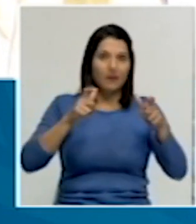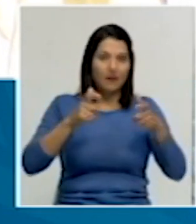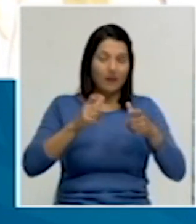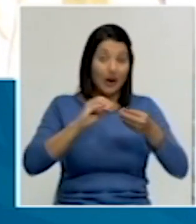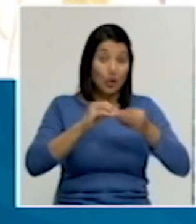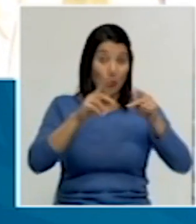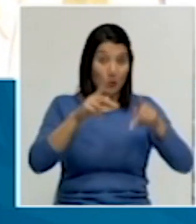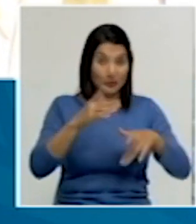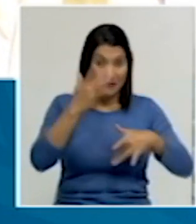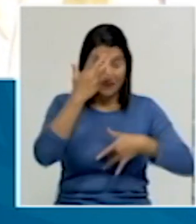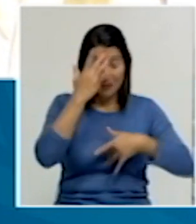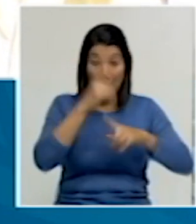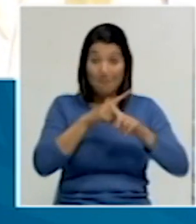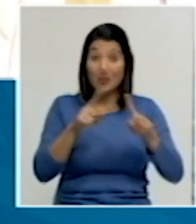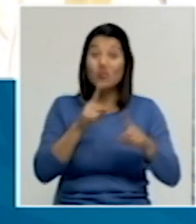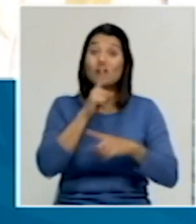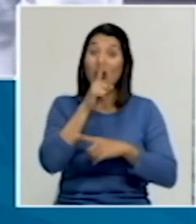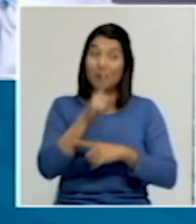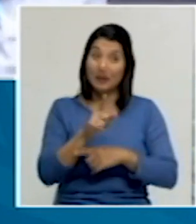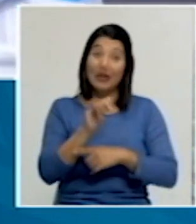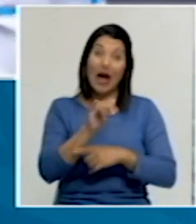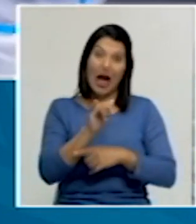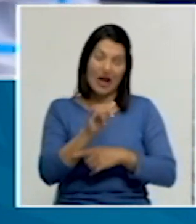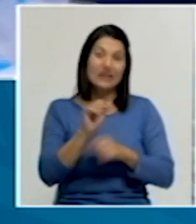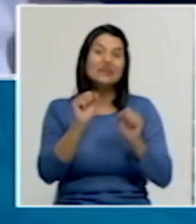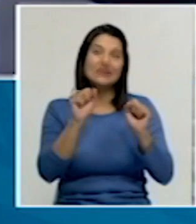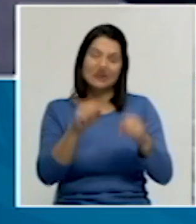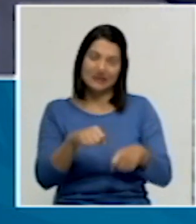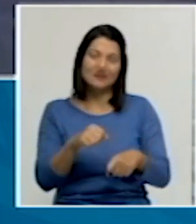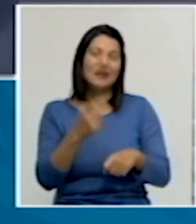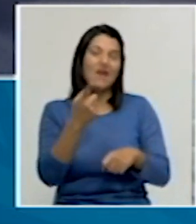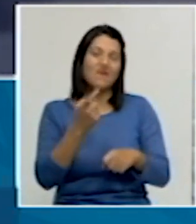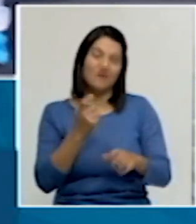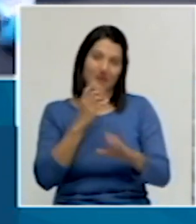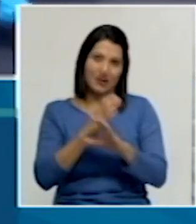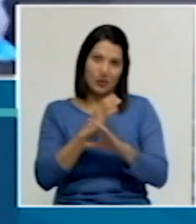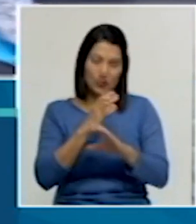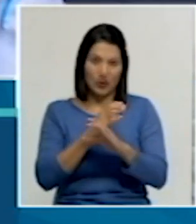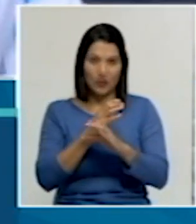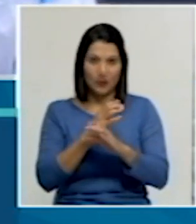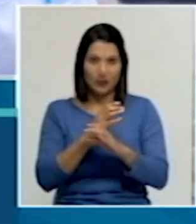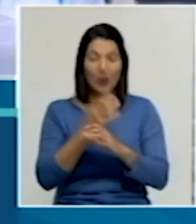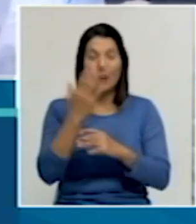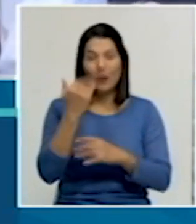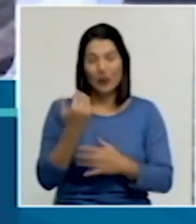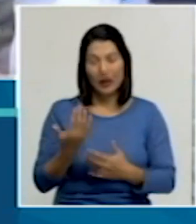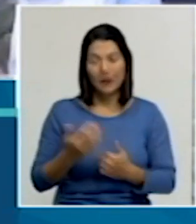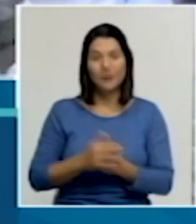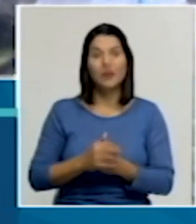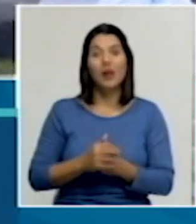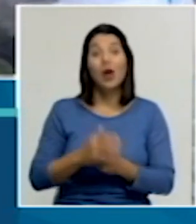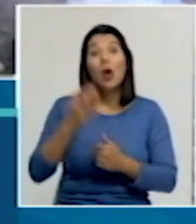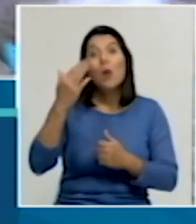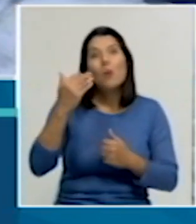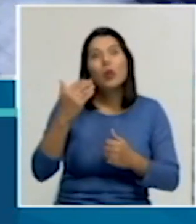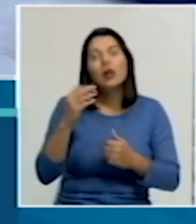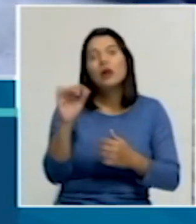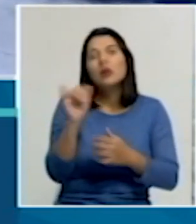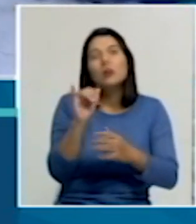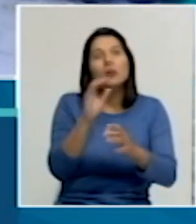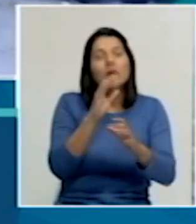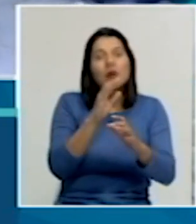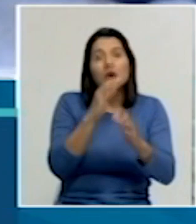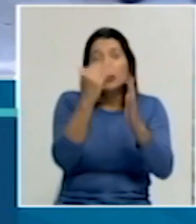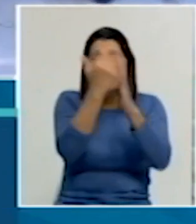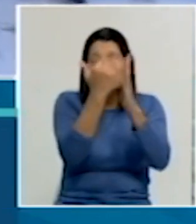En realidad, ahí sí podríamos hablar de un descuido, en el sentido de que se aflojaron prácticamente